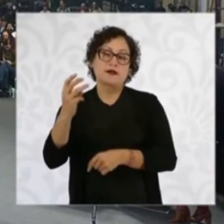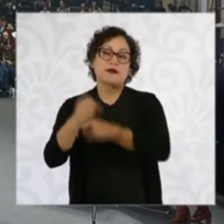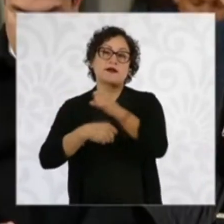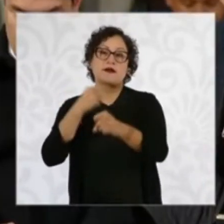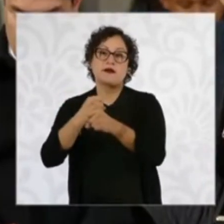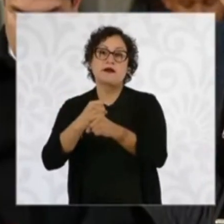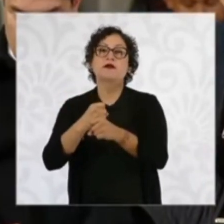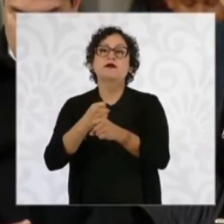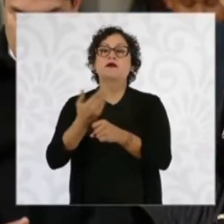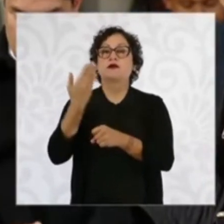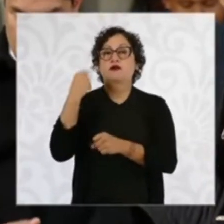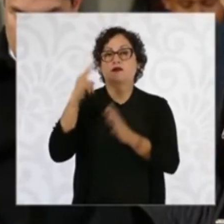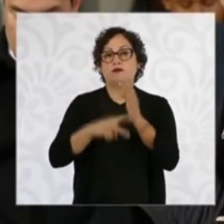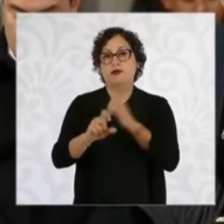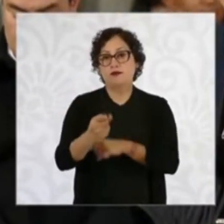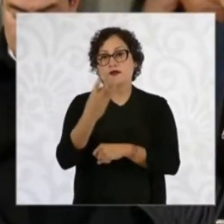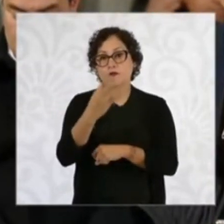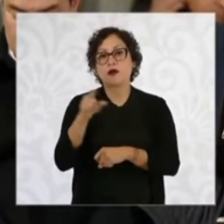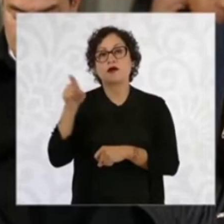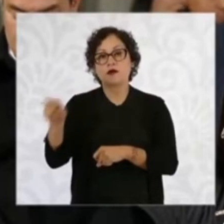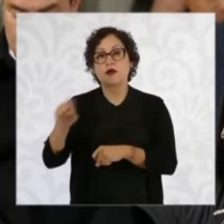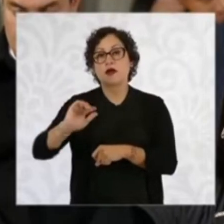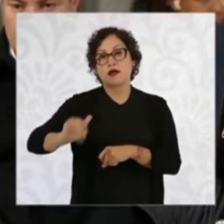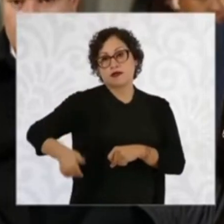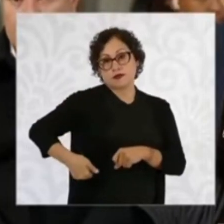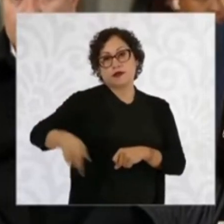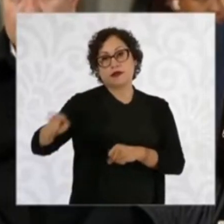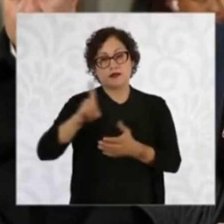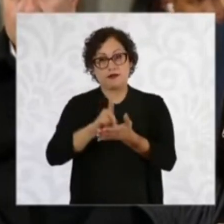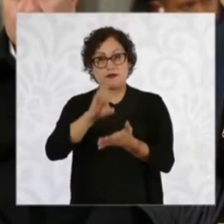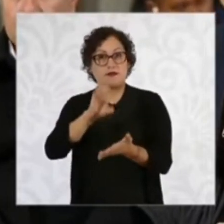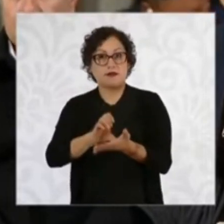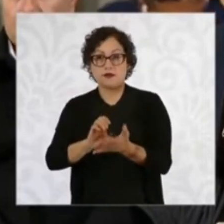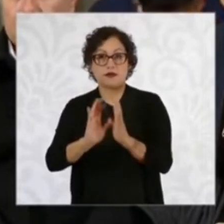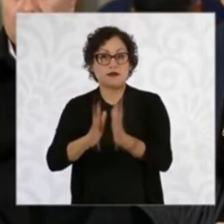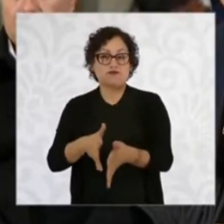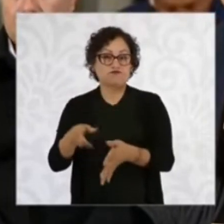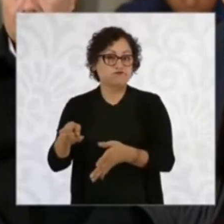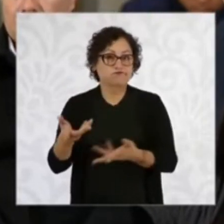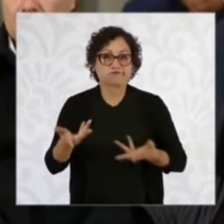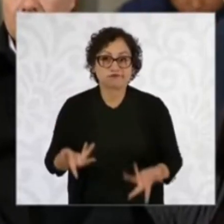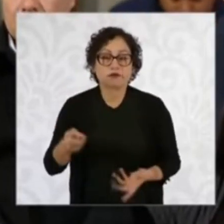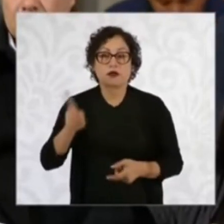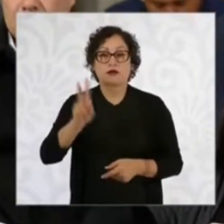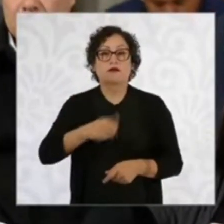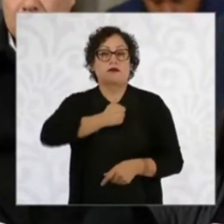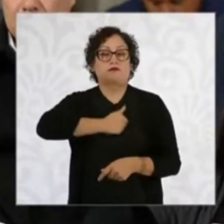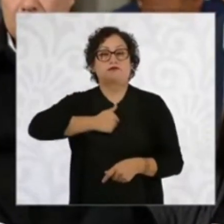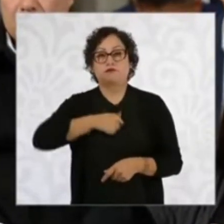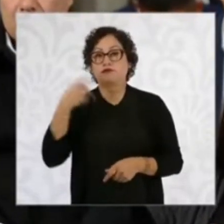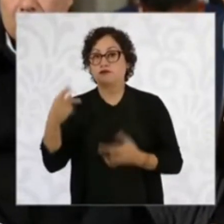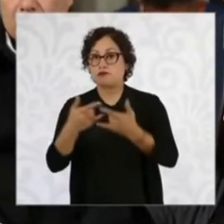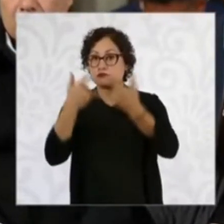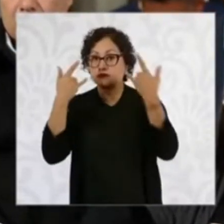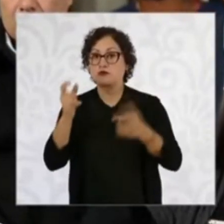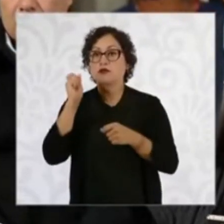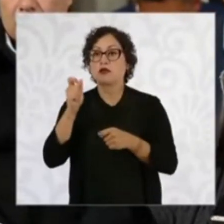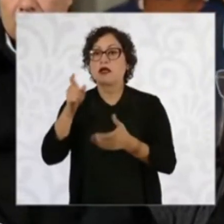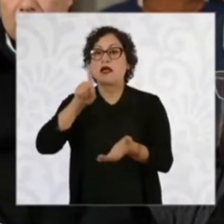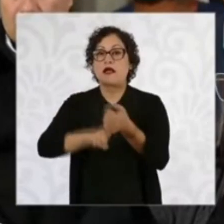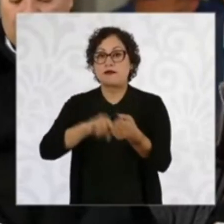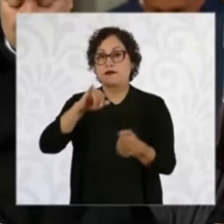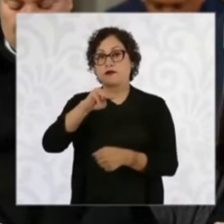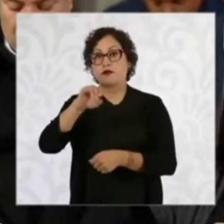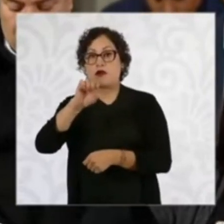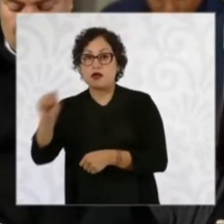abril del 2024, dejándola con una discapacidad permanente. Lamentablemente, su situación ha sido agravada por una serie de negligencias dentro del